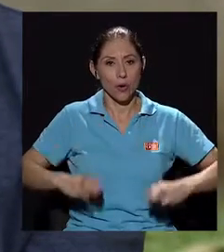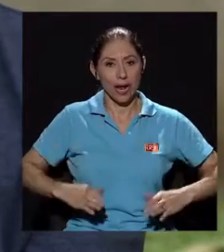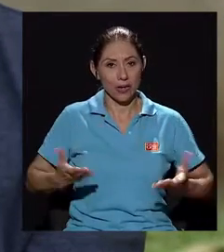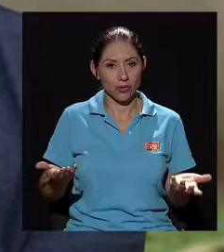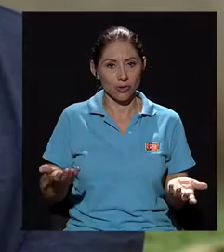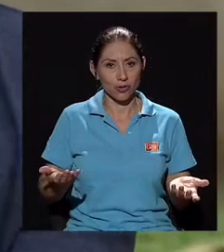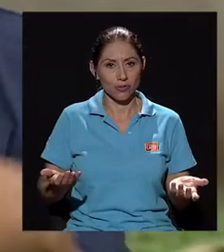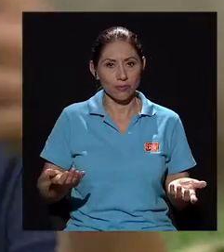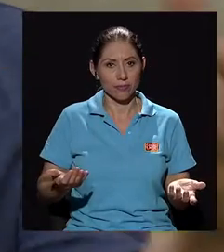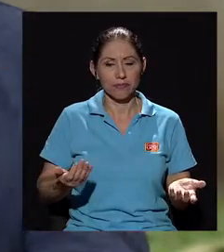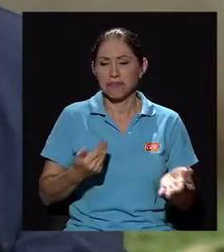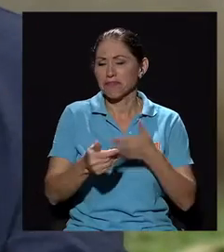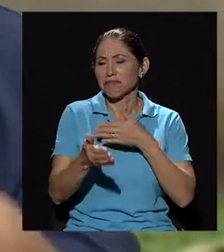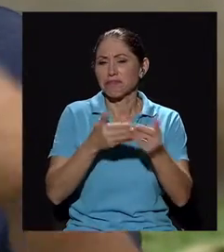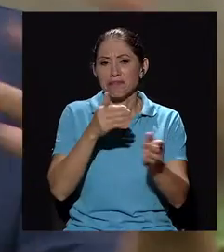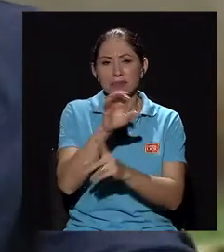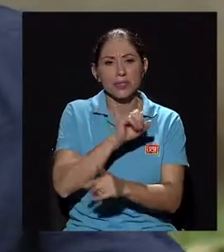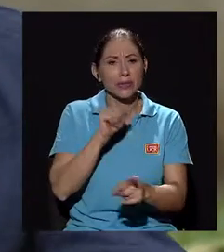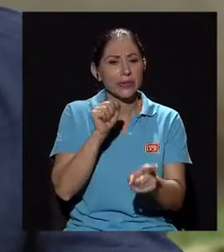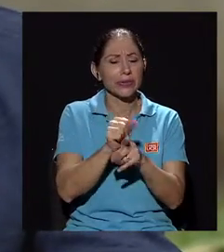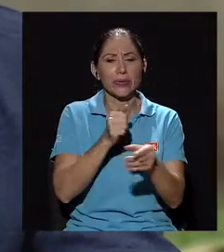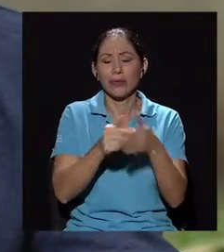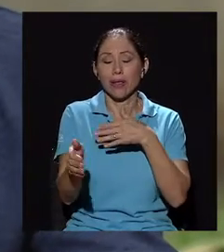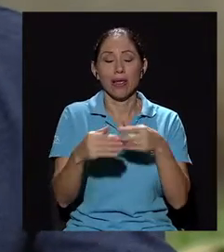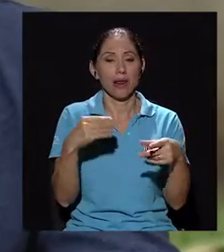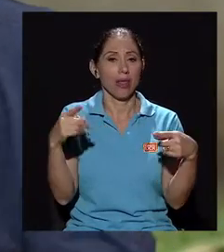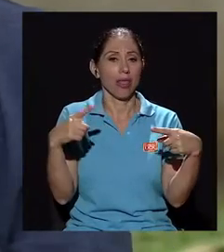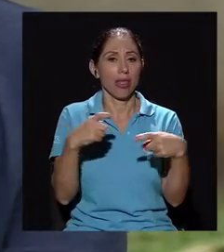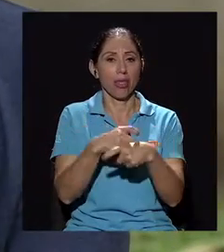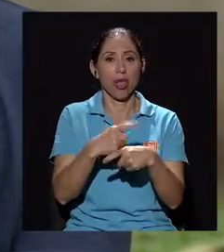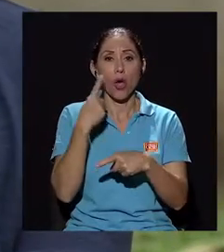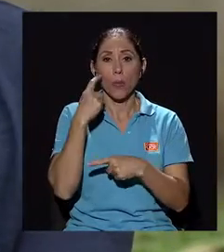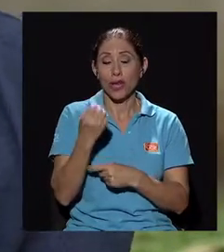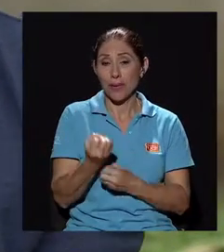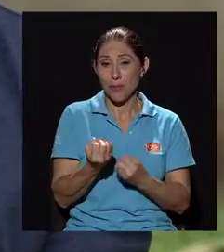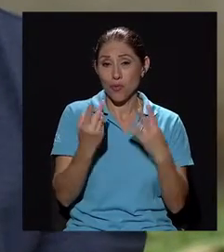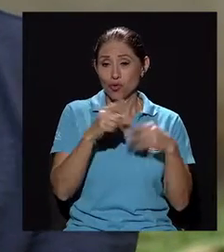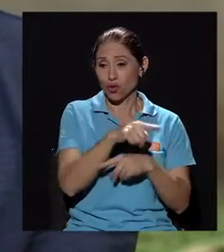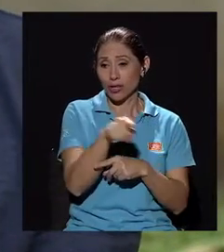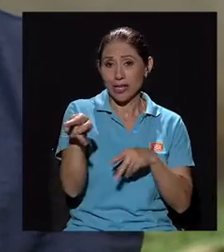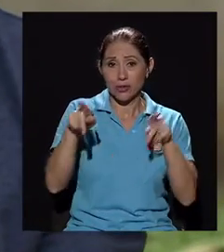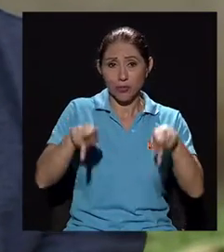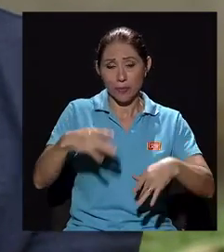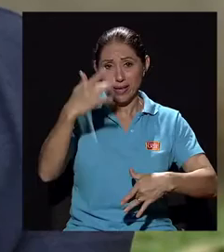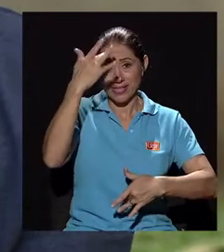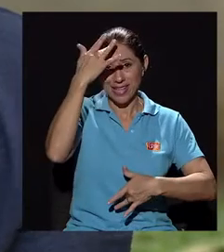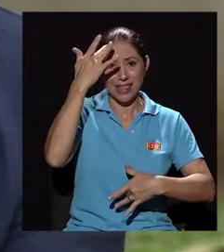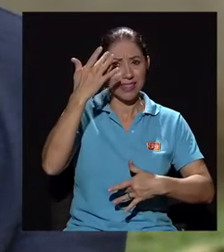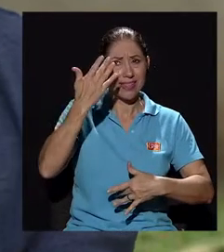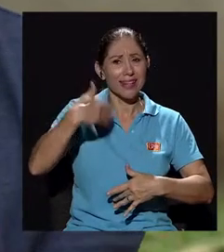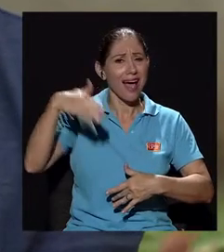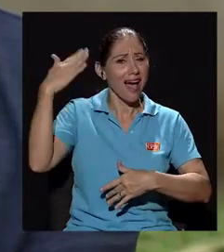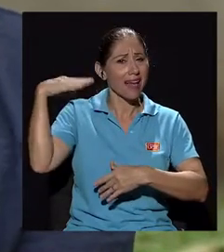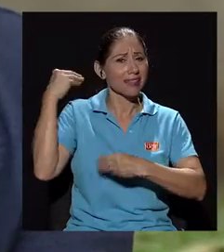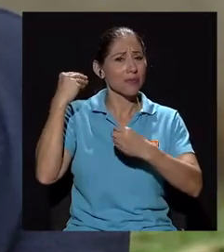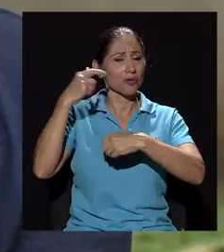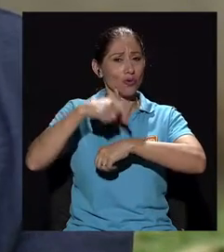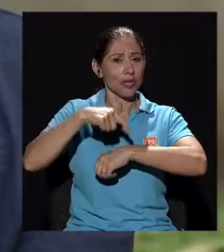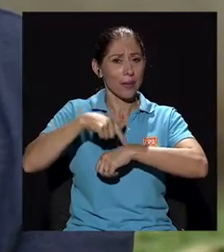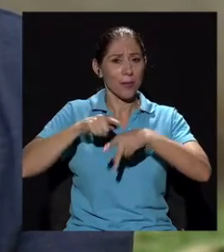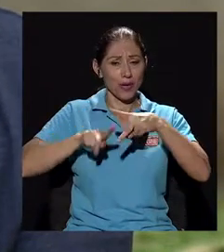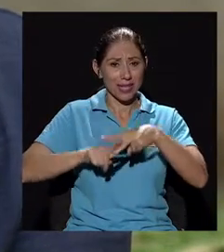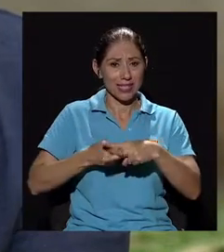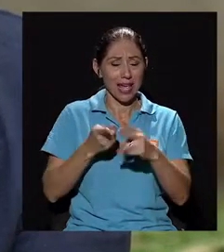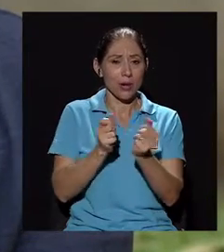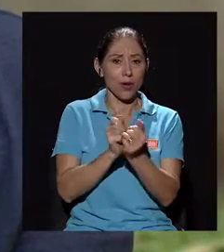ante todos los escenarios y las adversidades, porque muchos de estos pacientes, bueno, iniciaron hace mucho tiempo, ¿verdad?,